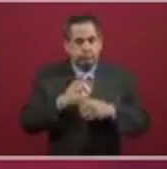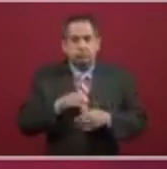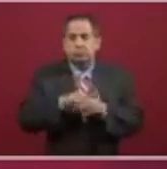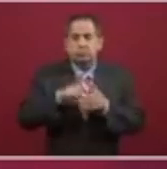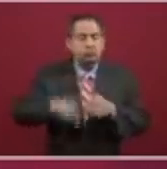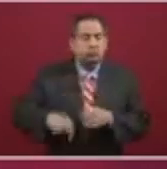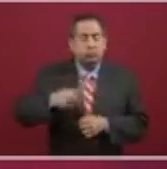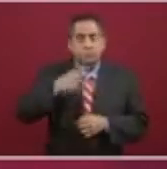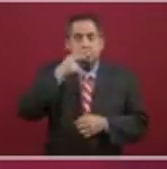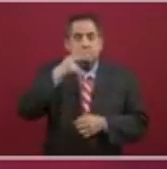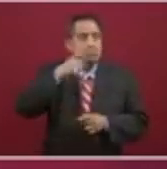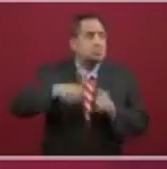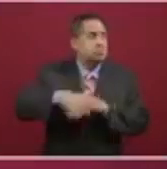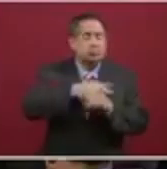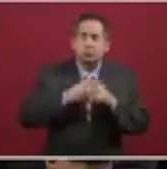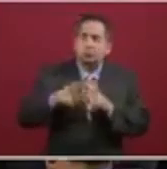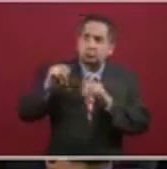aquí,